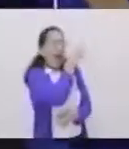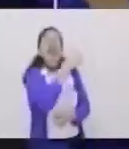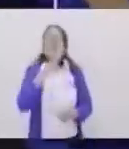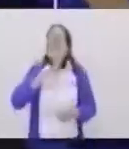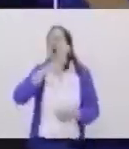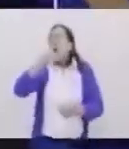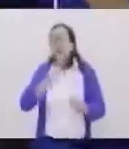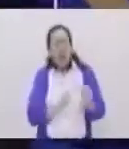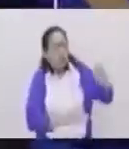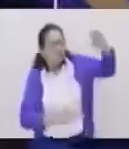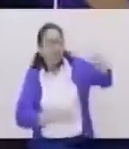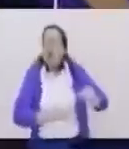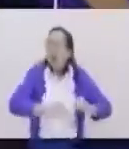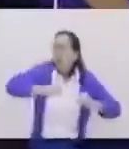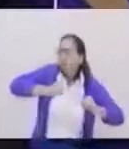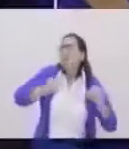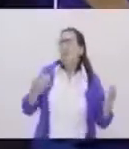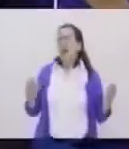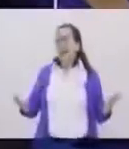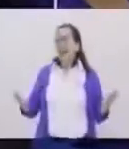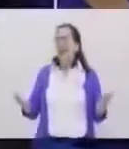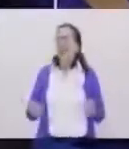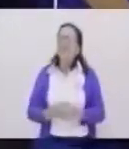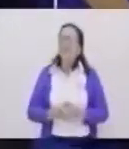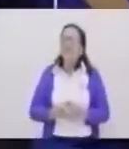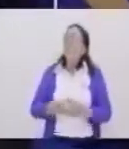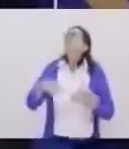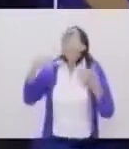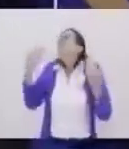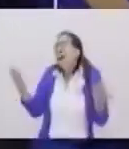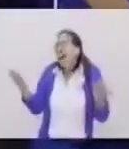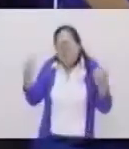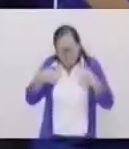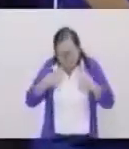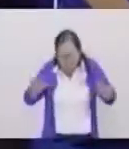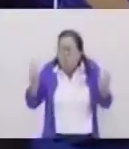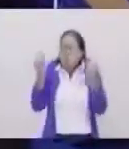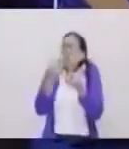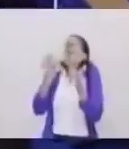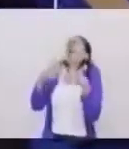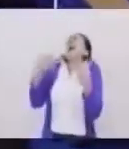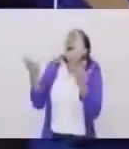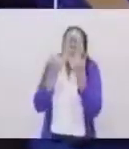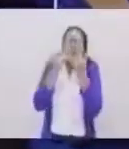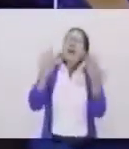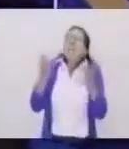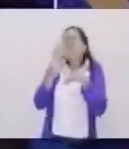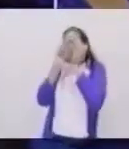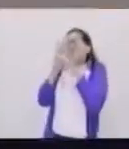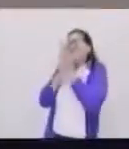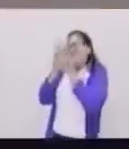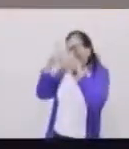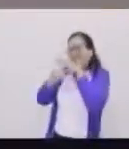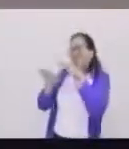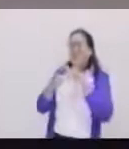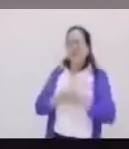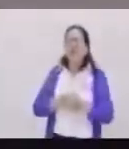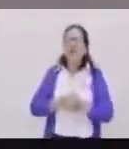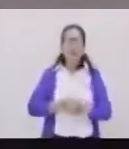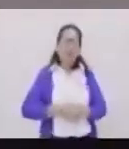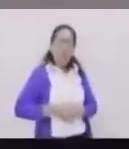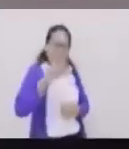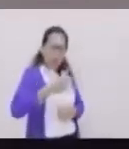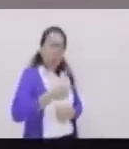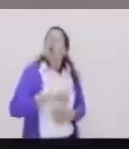viene una cabra que es más gordita, está más llenita y ahí sí se va a llenar. ¿Para qué me va a comer a mí? ¡No, hombre, déjeme pasar! ¿Estás